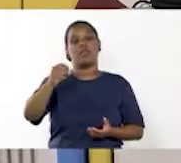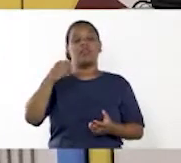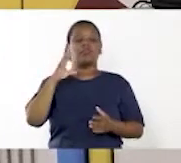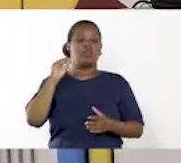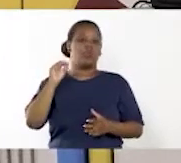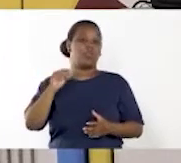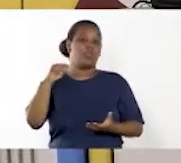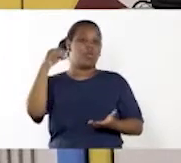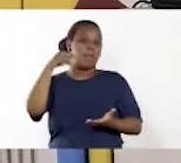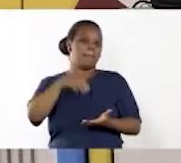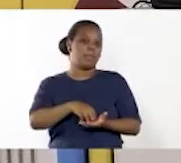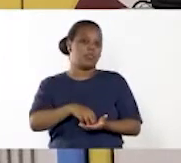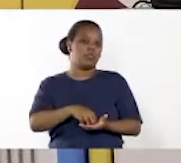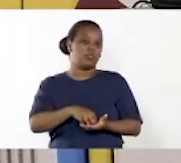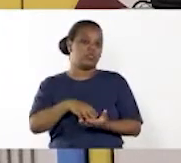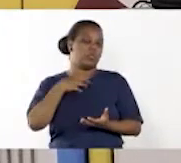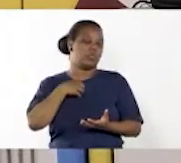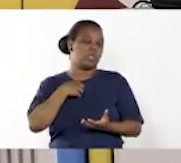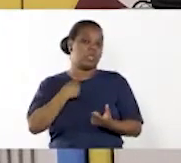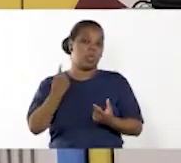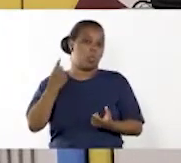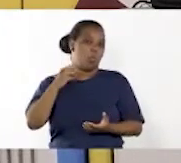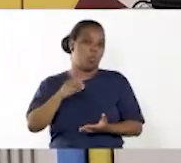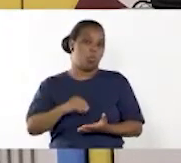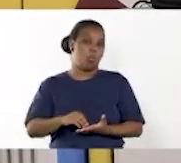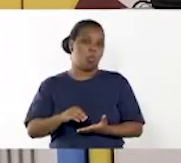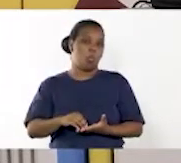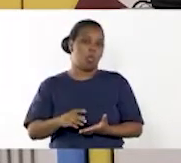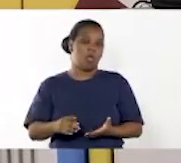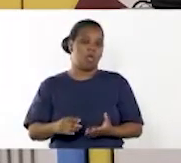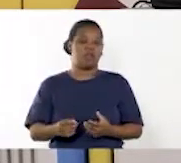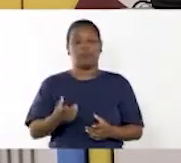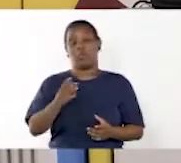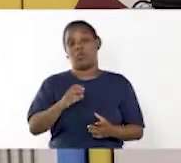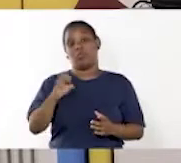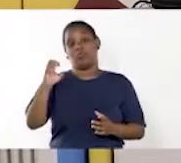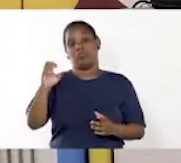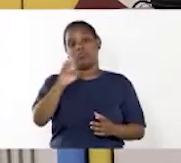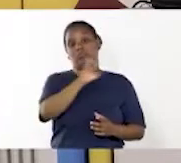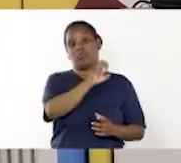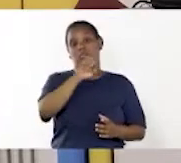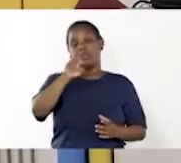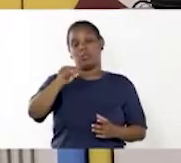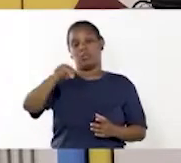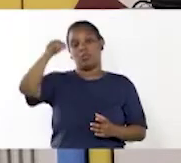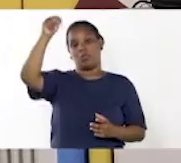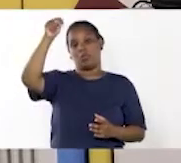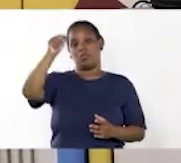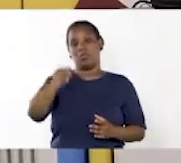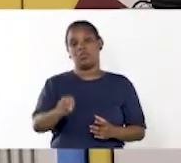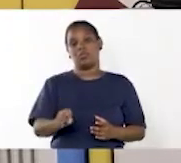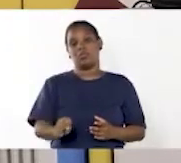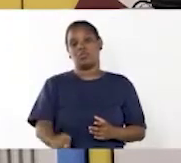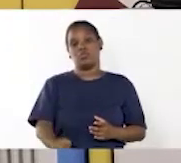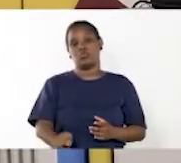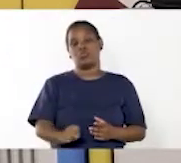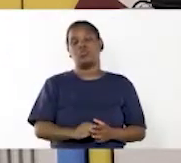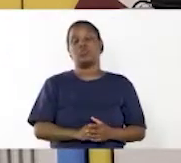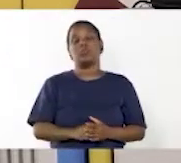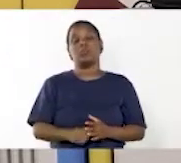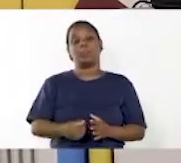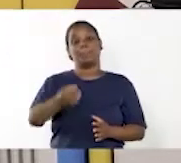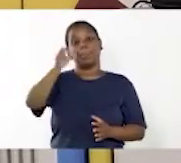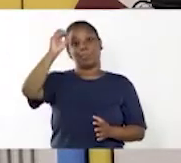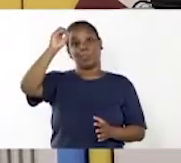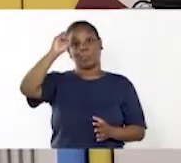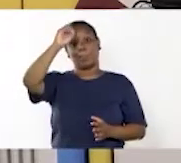posición tiene X lugar de acuerdo al ecuador, si es norte o si es sur, de acuerdo al meridiano de Greenwich, si